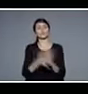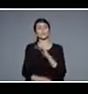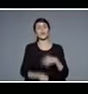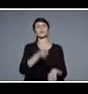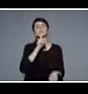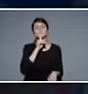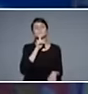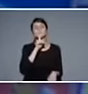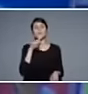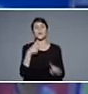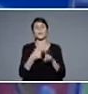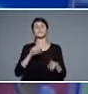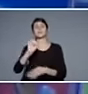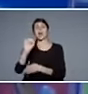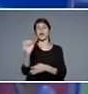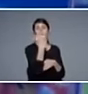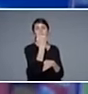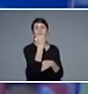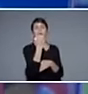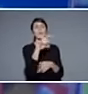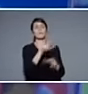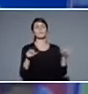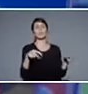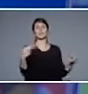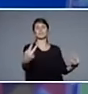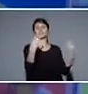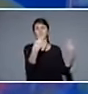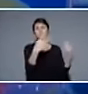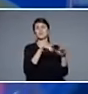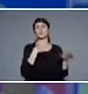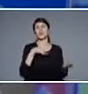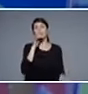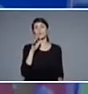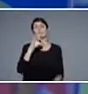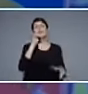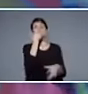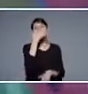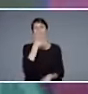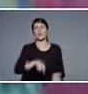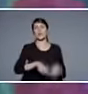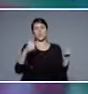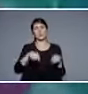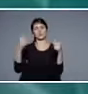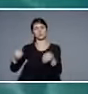silencio y da la espalda a todo sinvergüenza que se está cargando el carnaval.